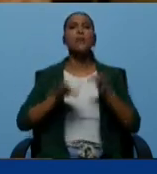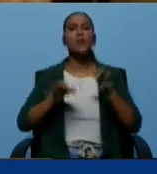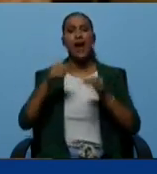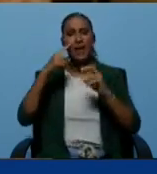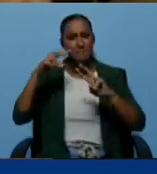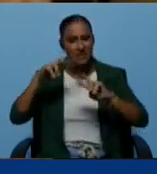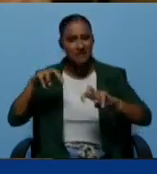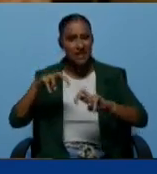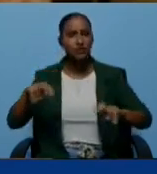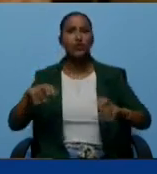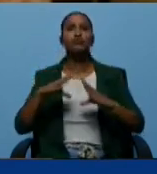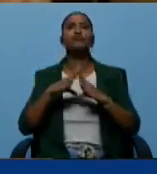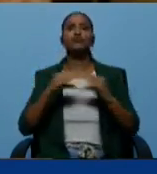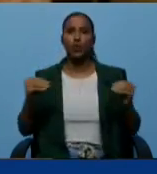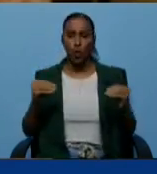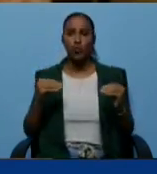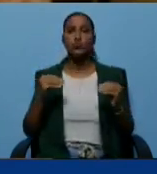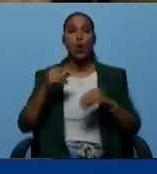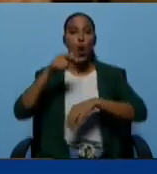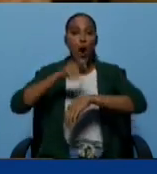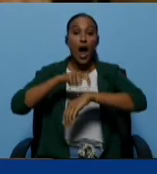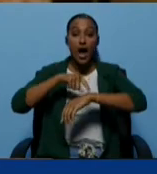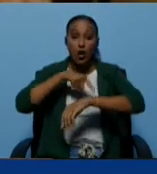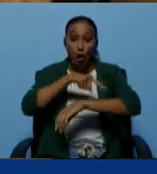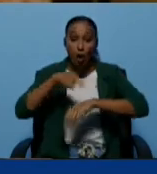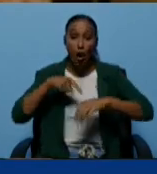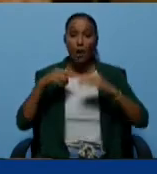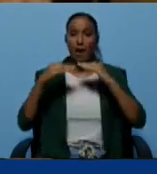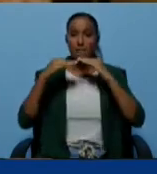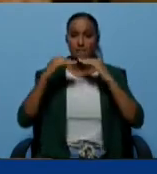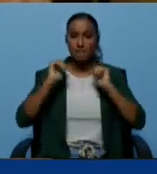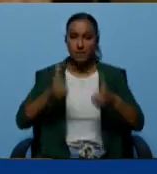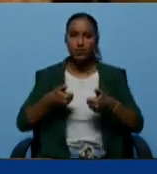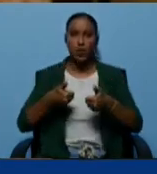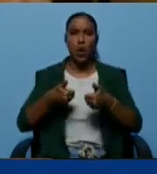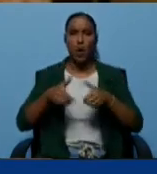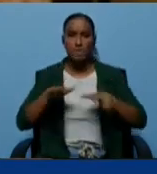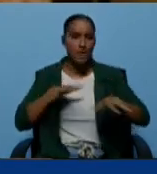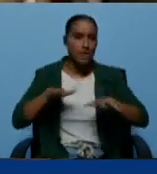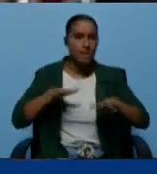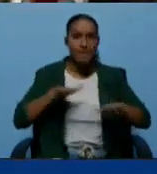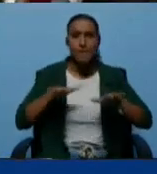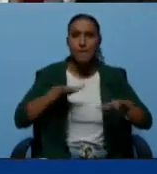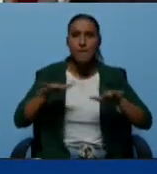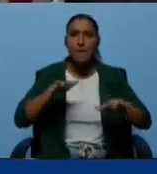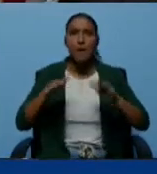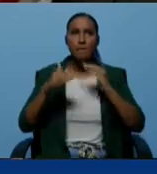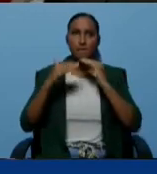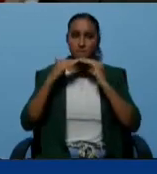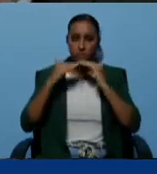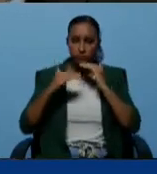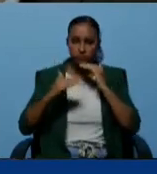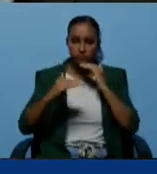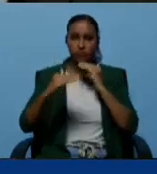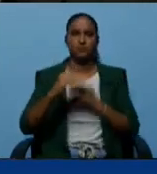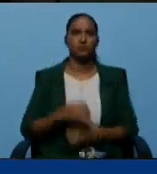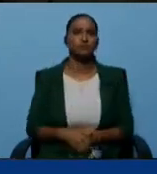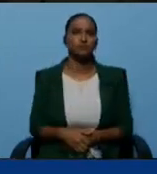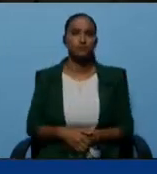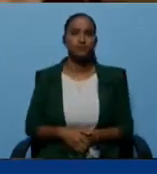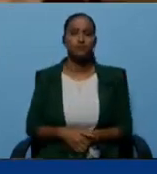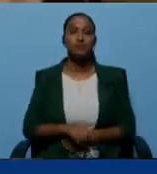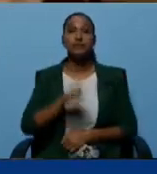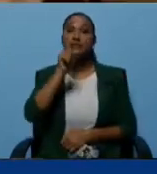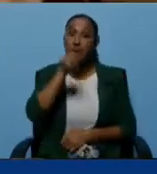pudimos aplacar en pocas horas esta acción de carácter terrorista. No debo dejar de recordar lo